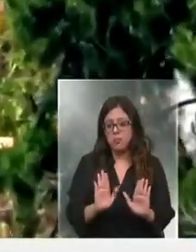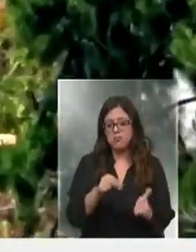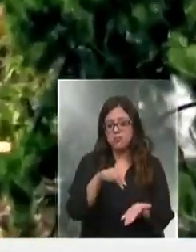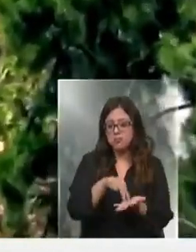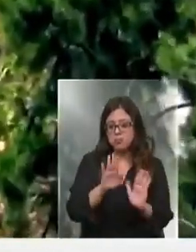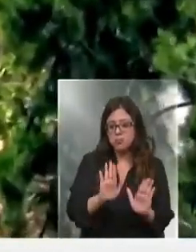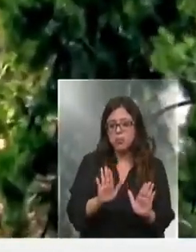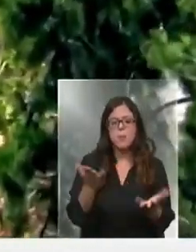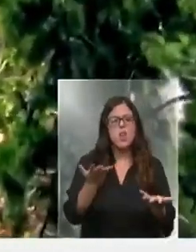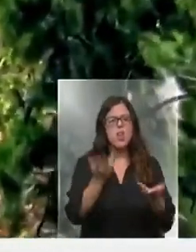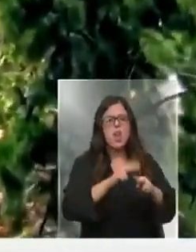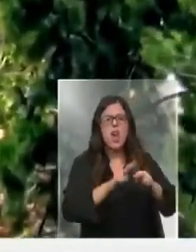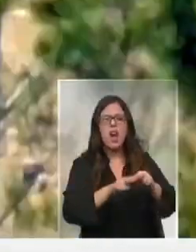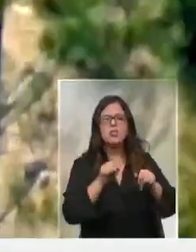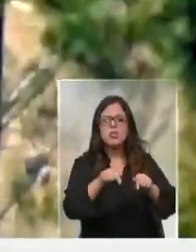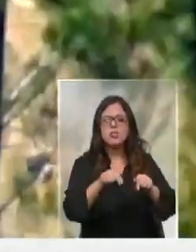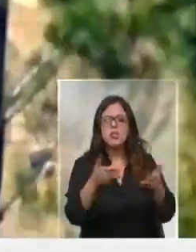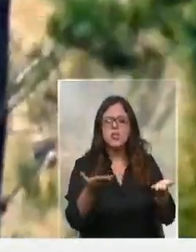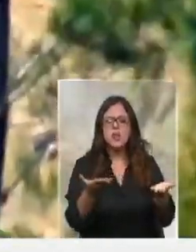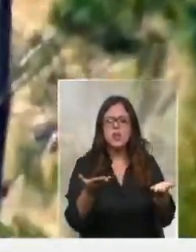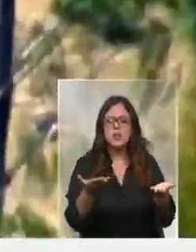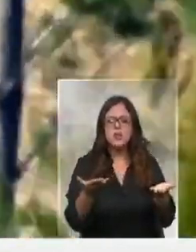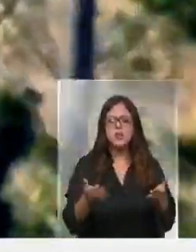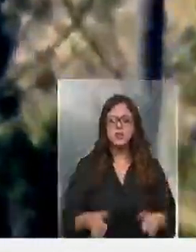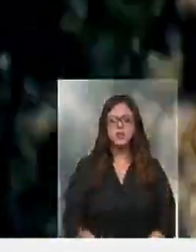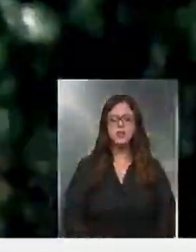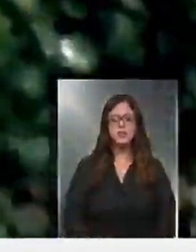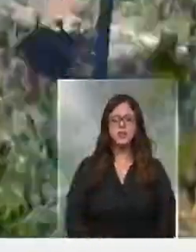Pero ¿cómo operan estas faenas en la práctica?